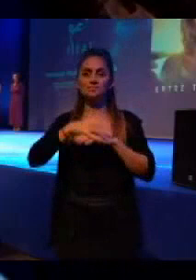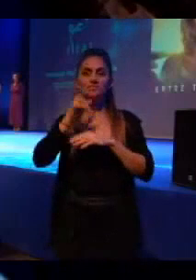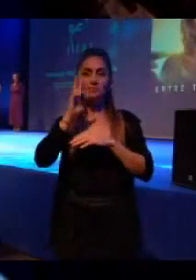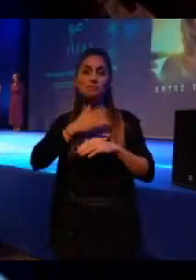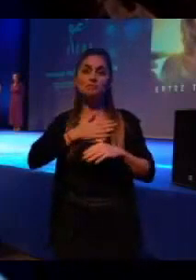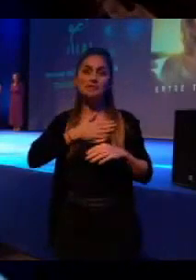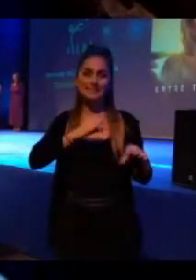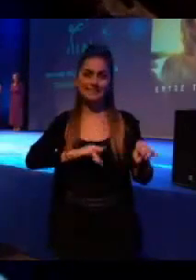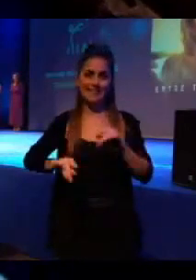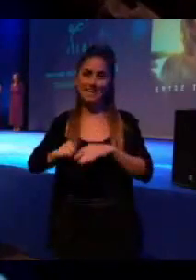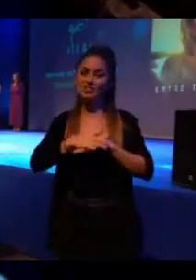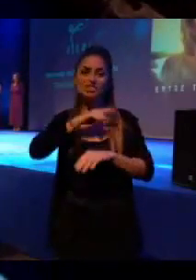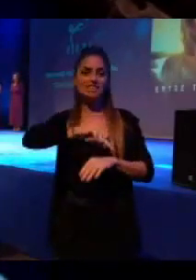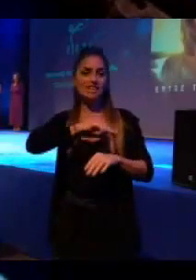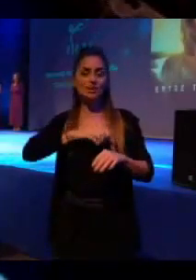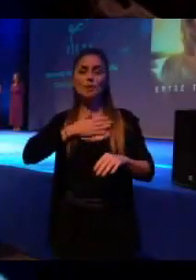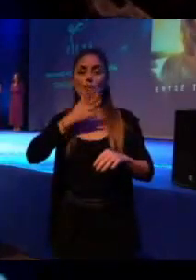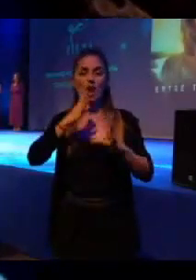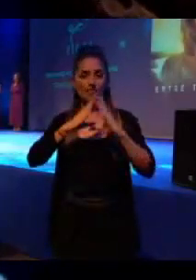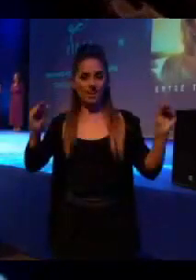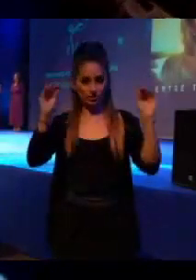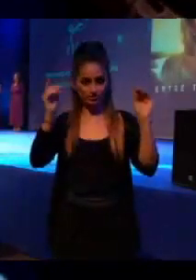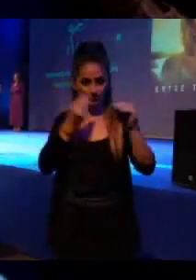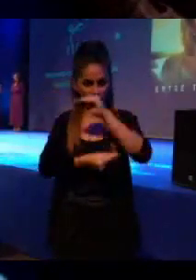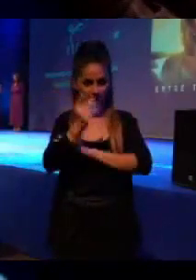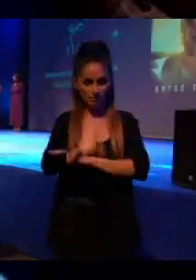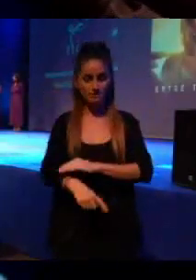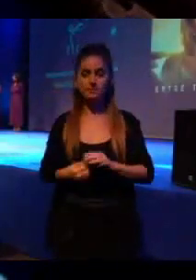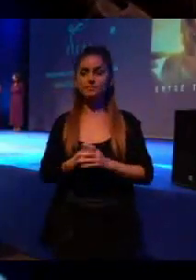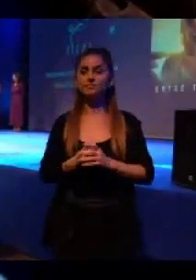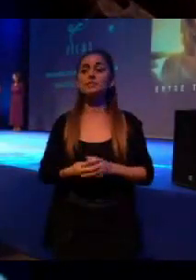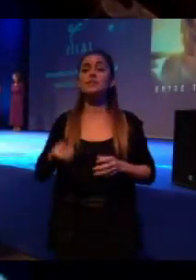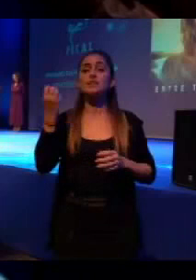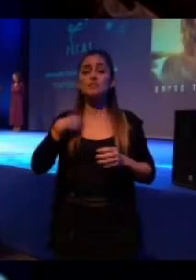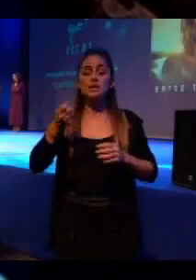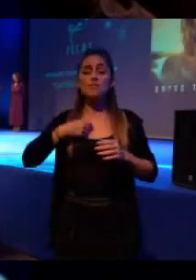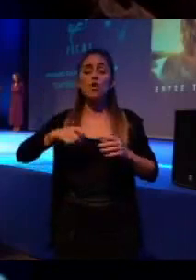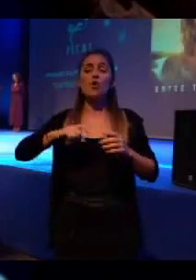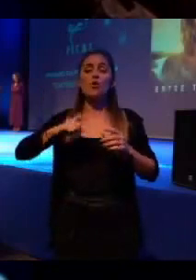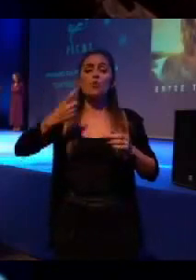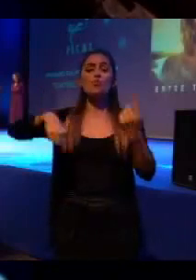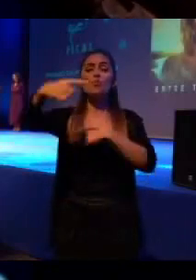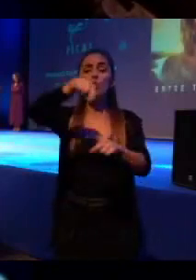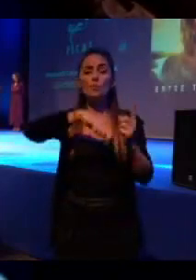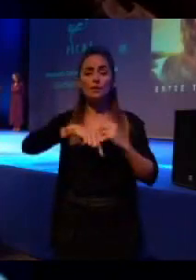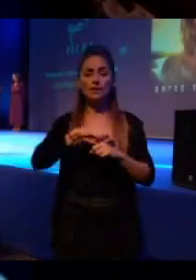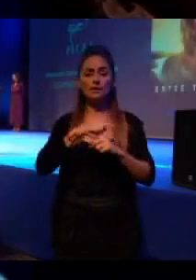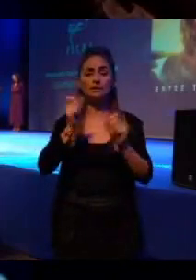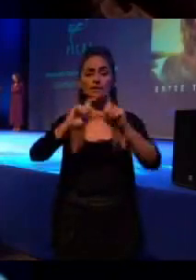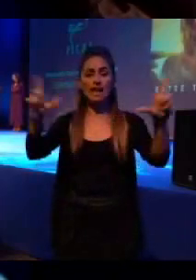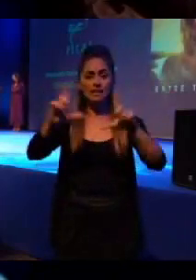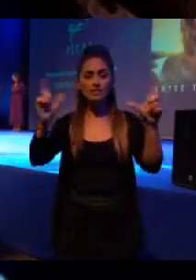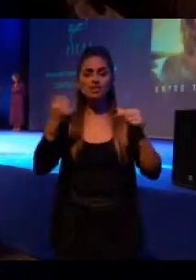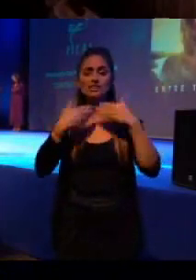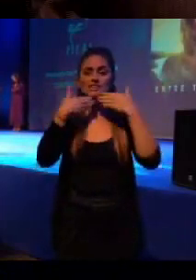porque la siento mía, como andaluz que soy. Bueno, desde Uberan Televisión queríamos dar las gracias a Tres Media, a Monse